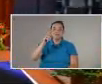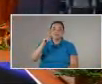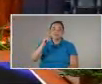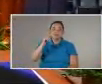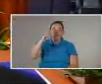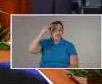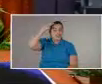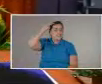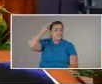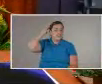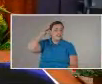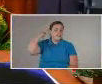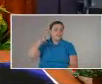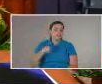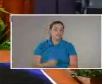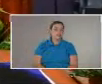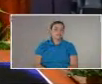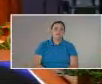Una cosa así, ¿no?